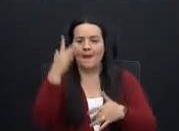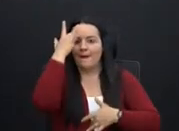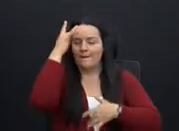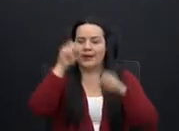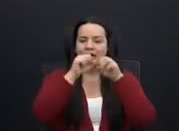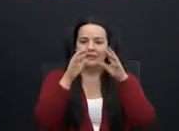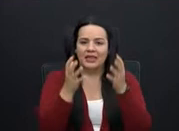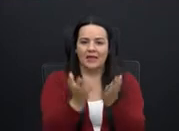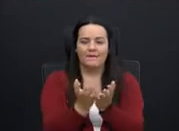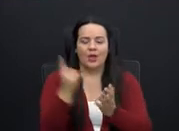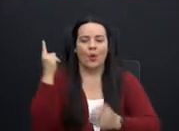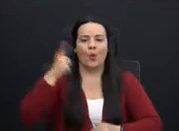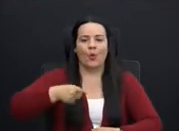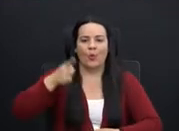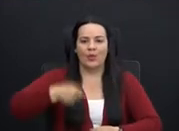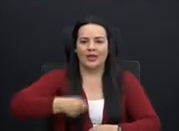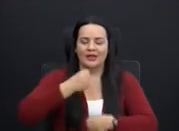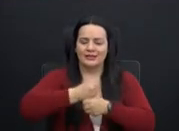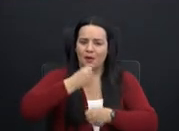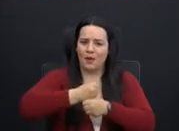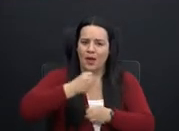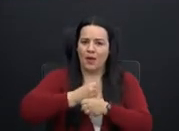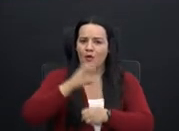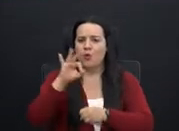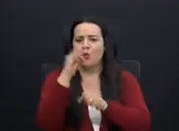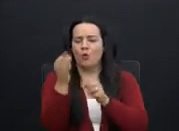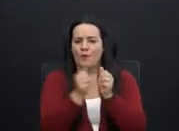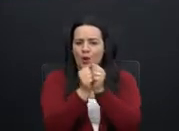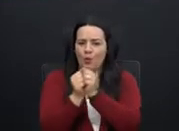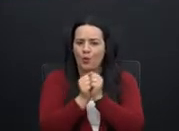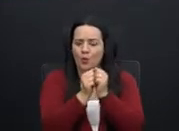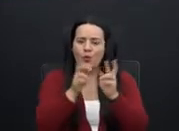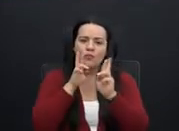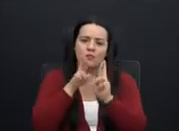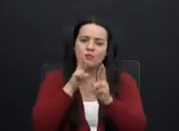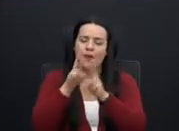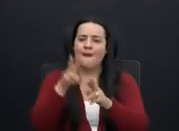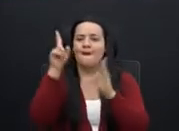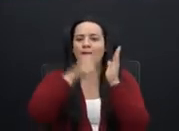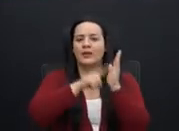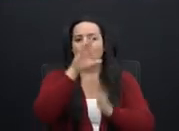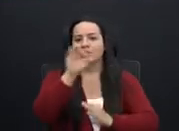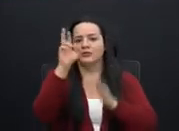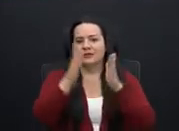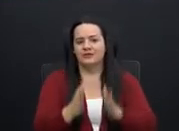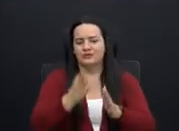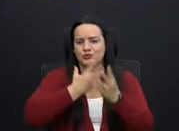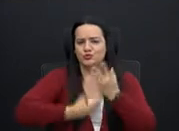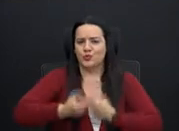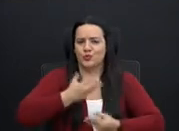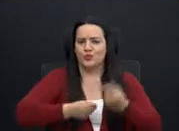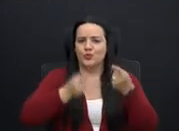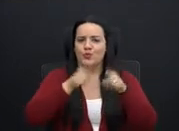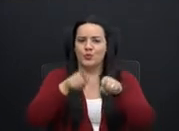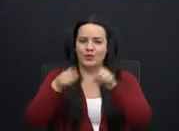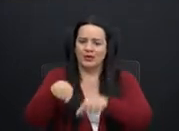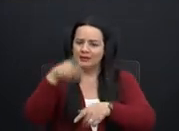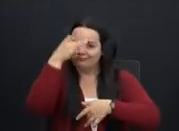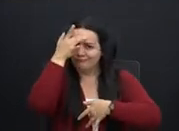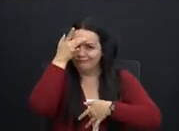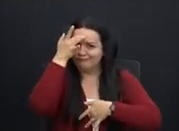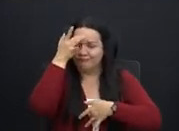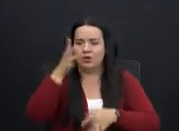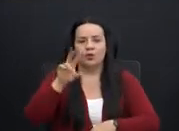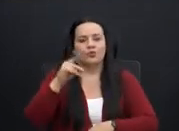obliga a trabajar de manera conjunta para dar respuestas a los miles de costarricenses que están sufriendo las consecuencias de esta enfermedad,